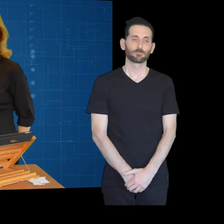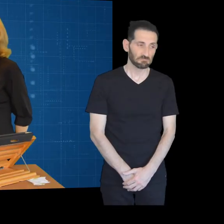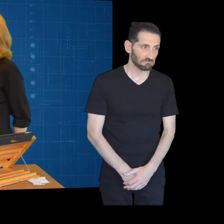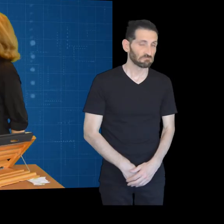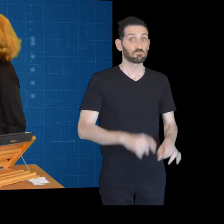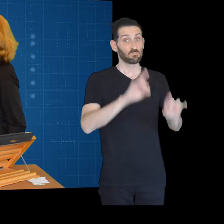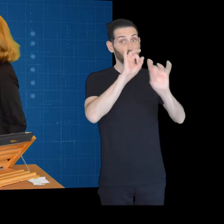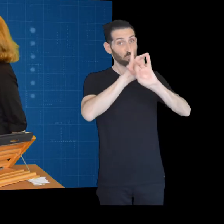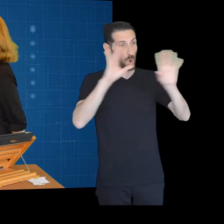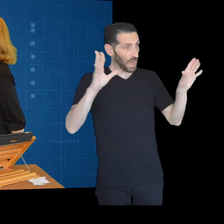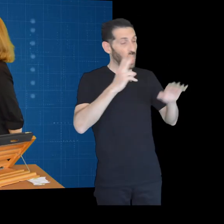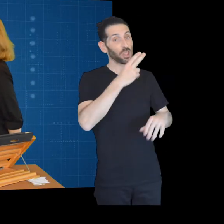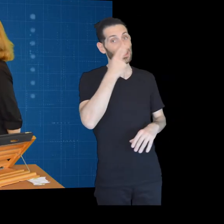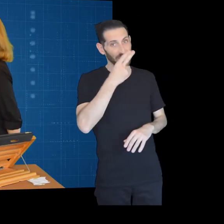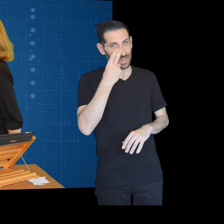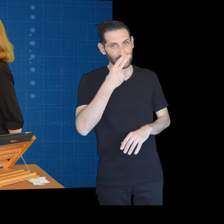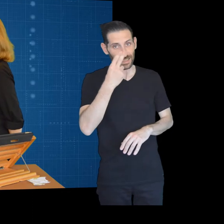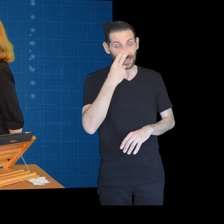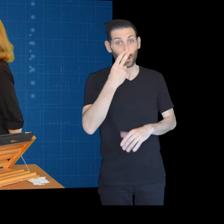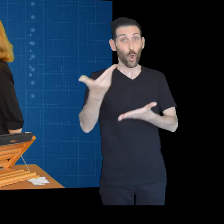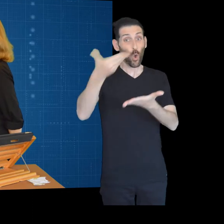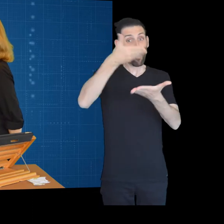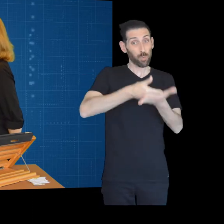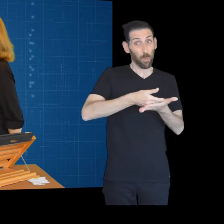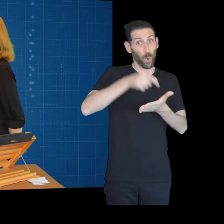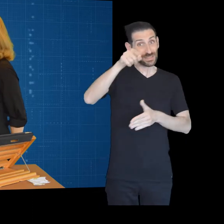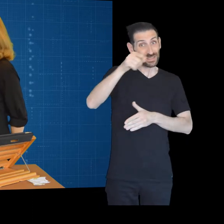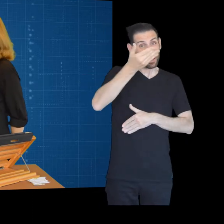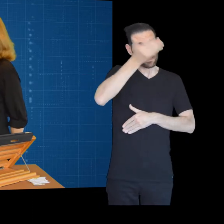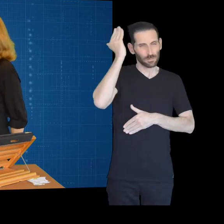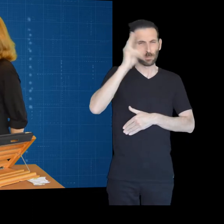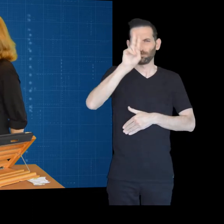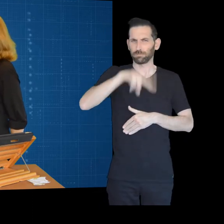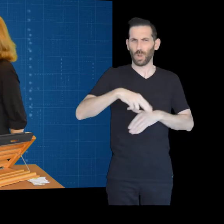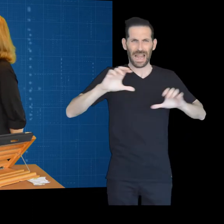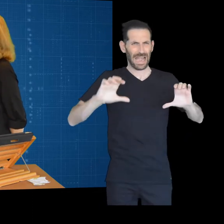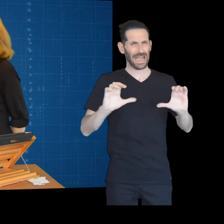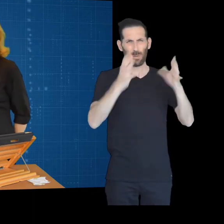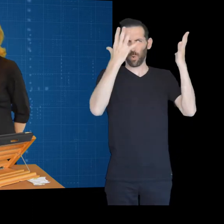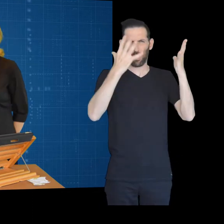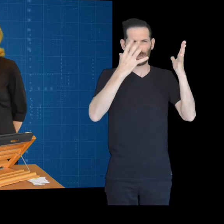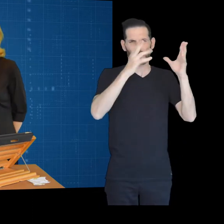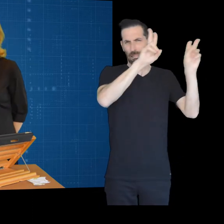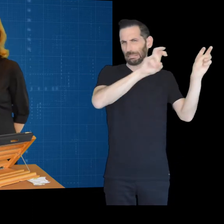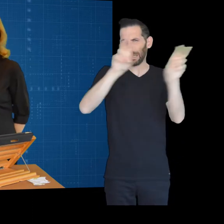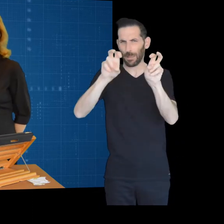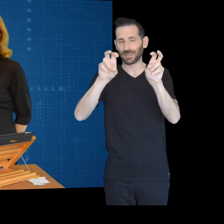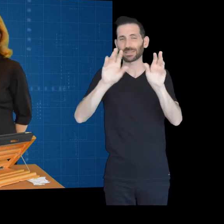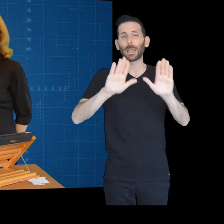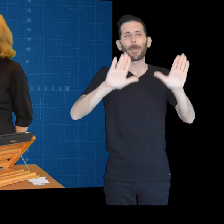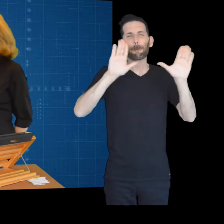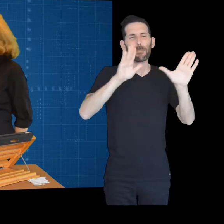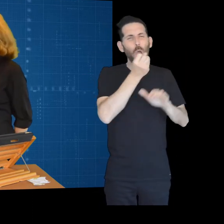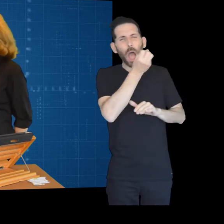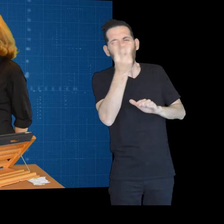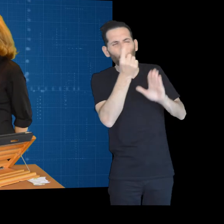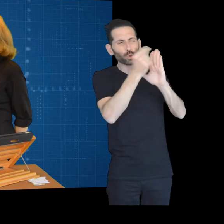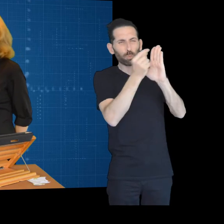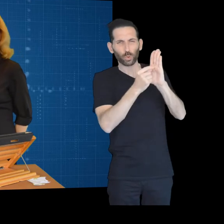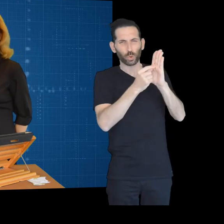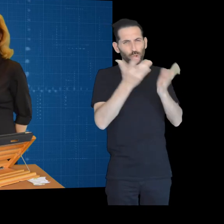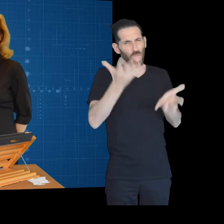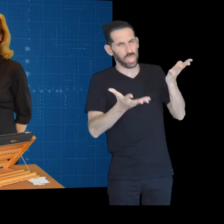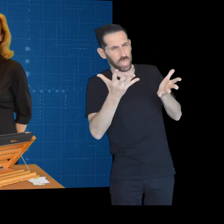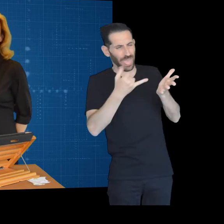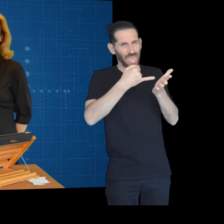Ah, todo esto muy interesante. Adela, a propuesta de Wegener fue revolucionaria en muchos aspectos. Sin embargo, presentaba varios puntos